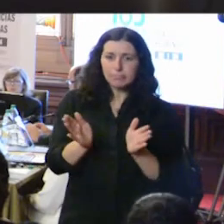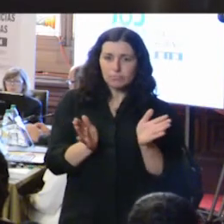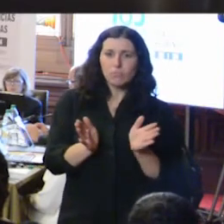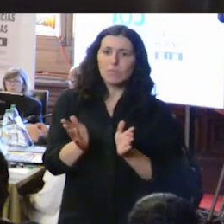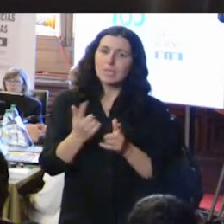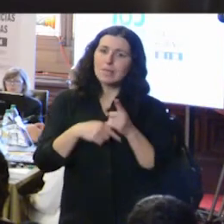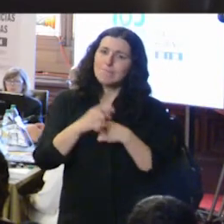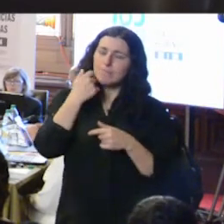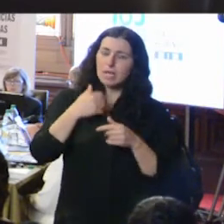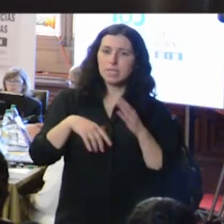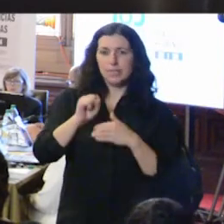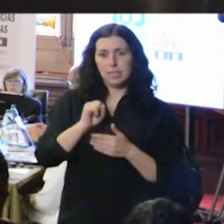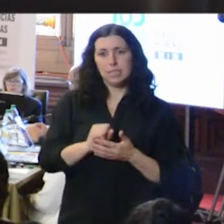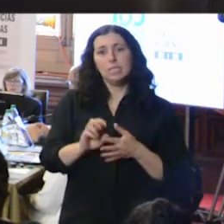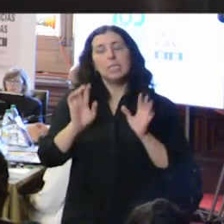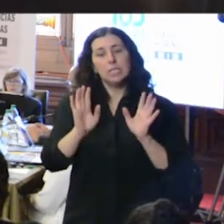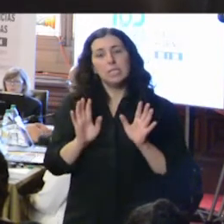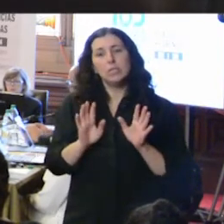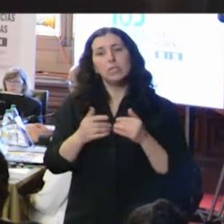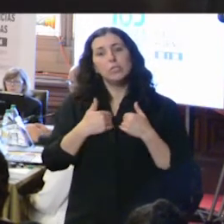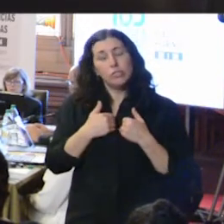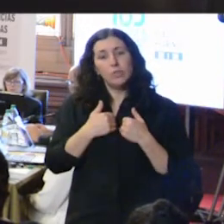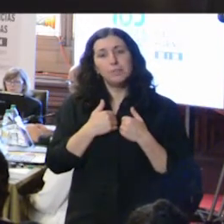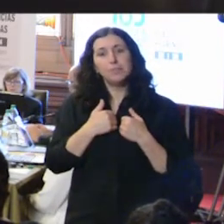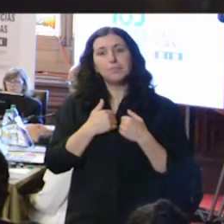indebido. Y bien,